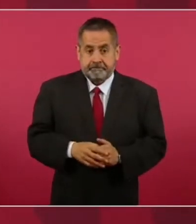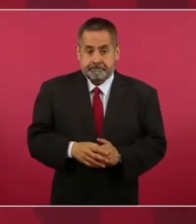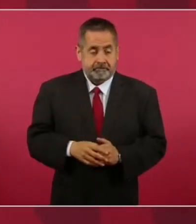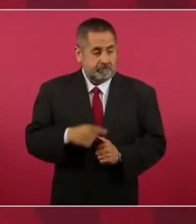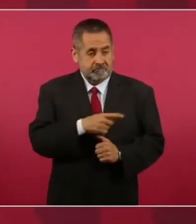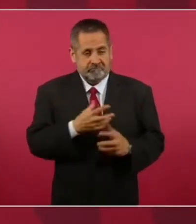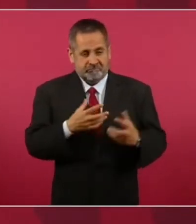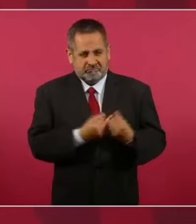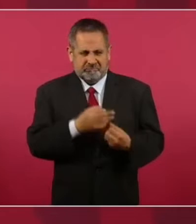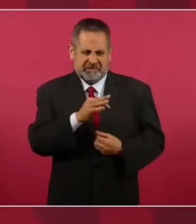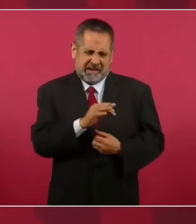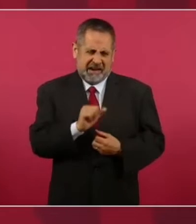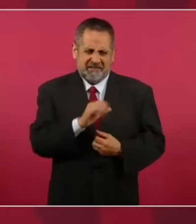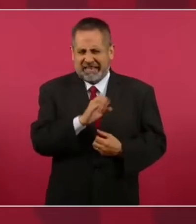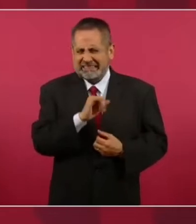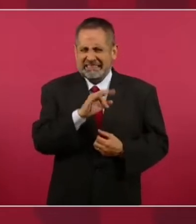fascista.